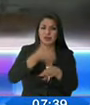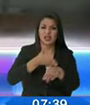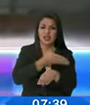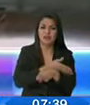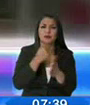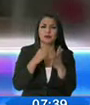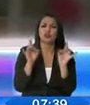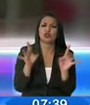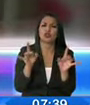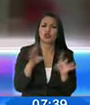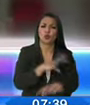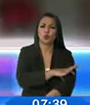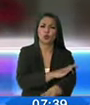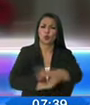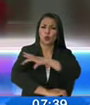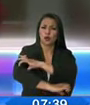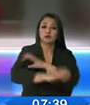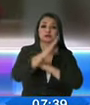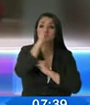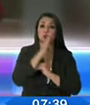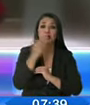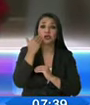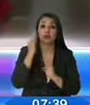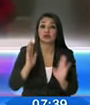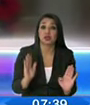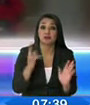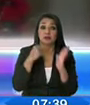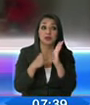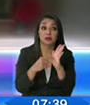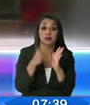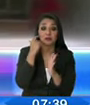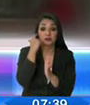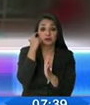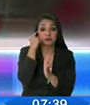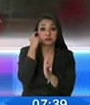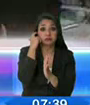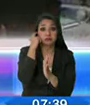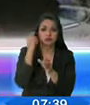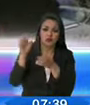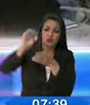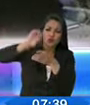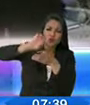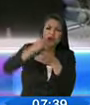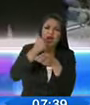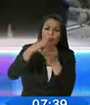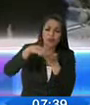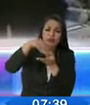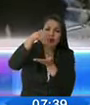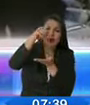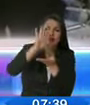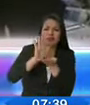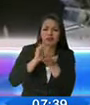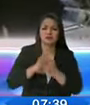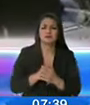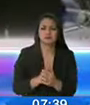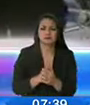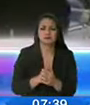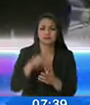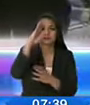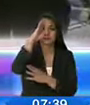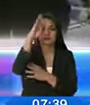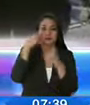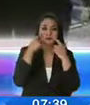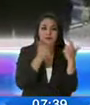huesos, pero yo jamás he sabido que se utiliza con diluyentes. La policía y fiscalía investigan este caso. El dueño de la